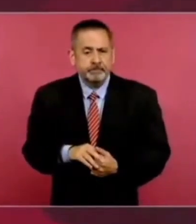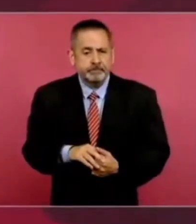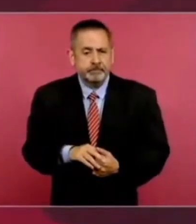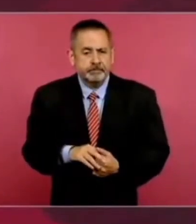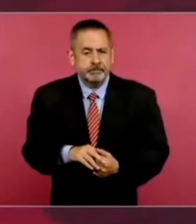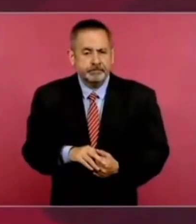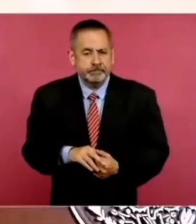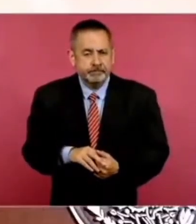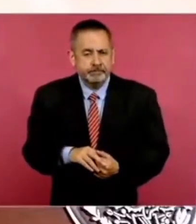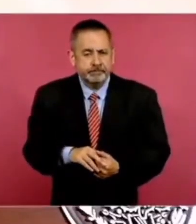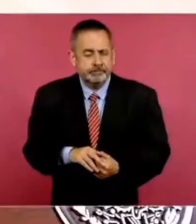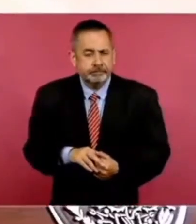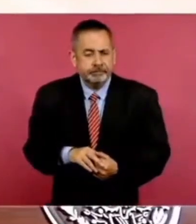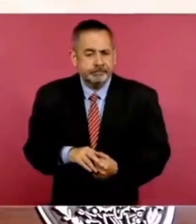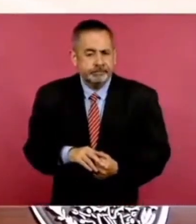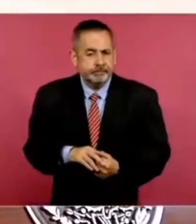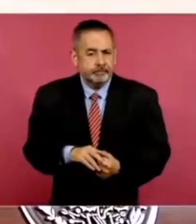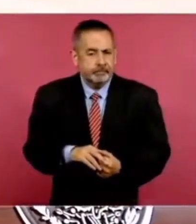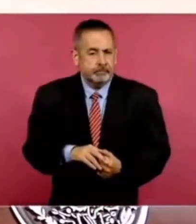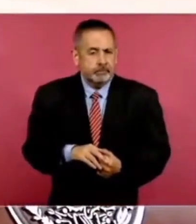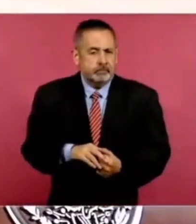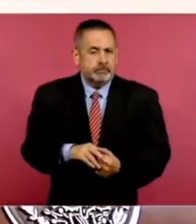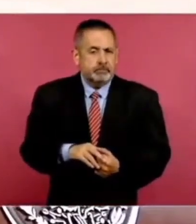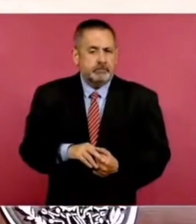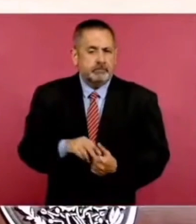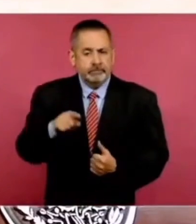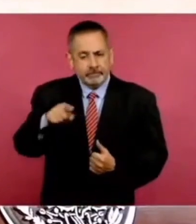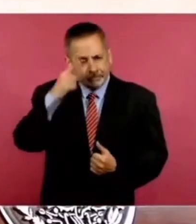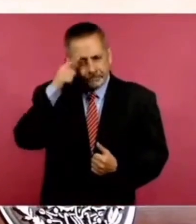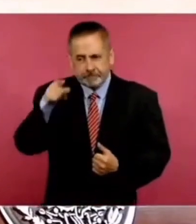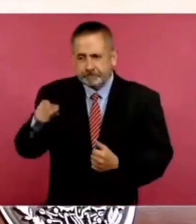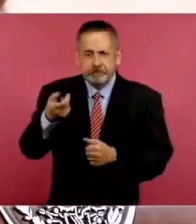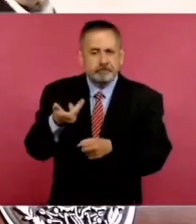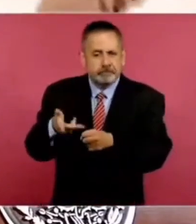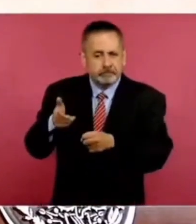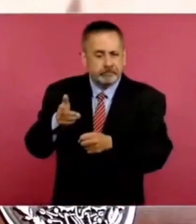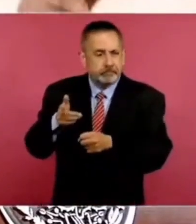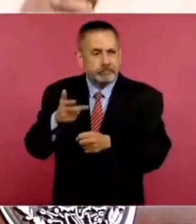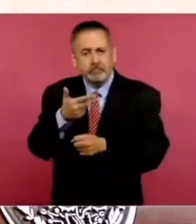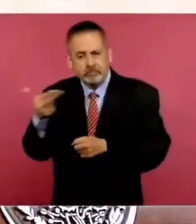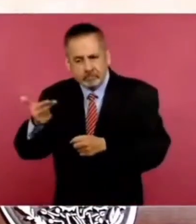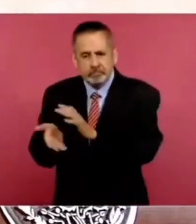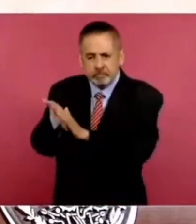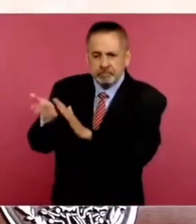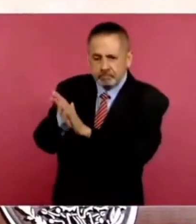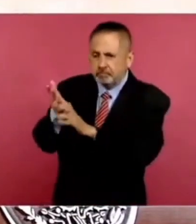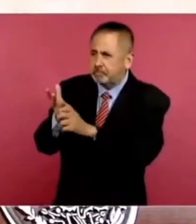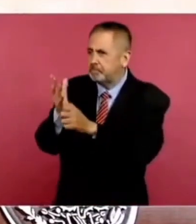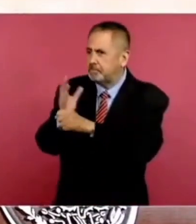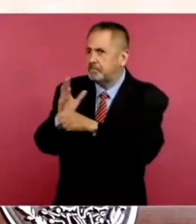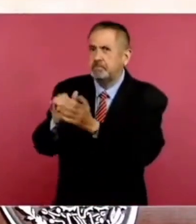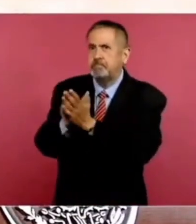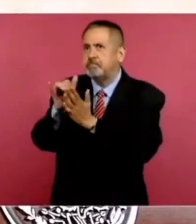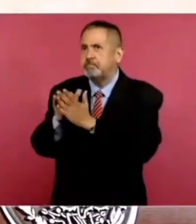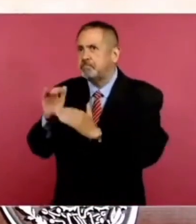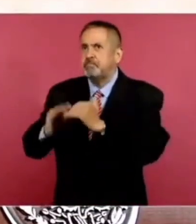Ahí, como se estaban construyendo hoteles y se siguen construyendo